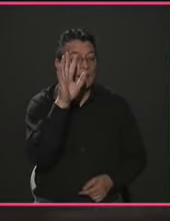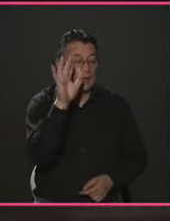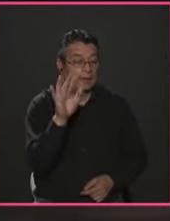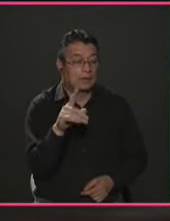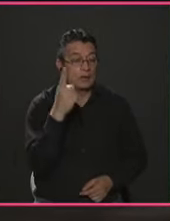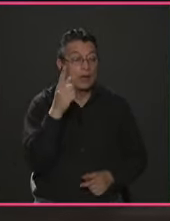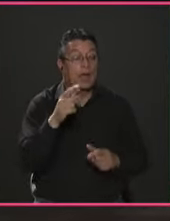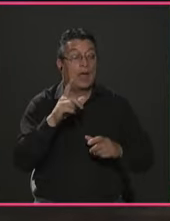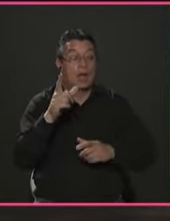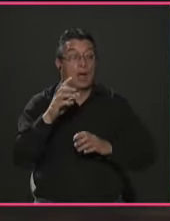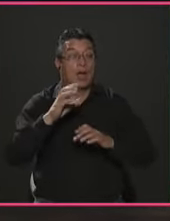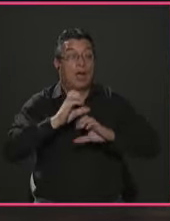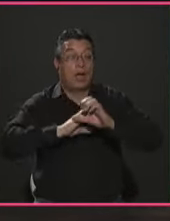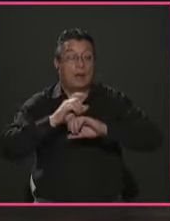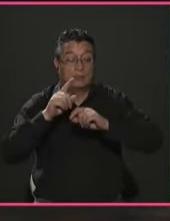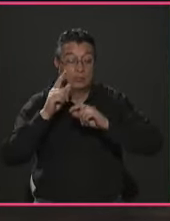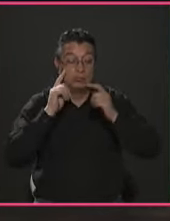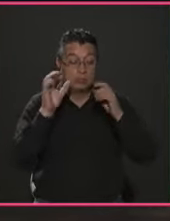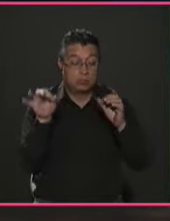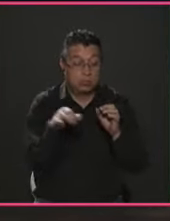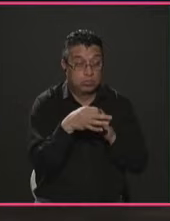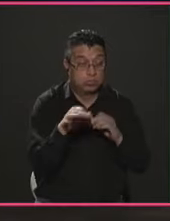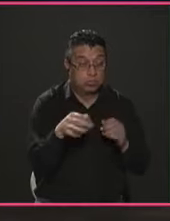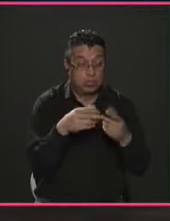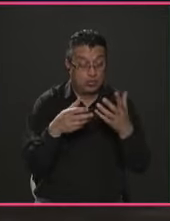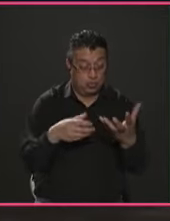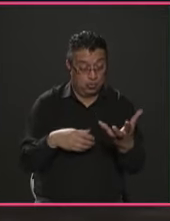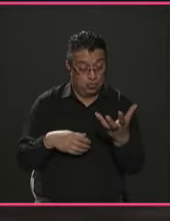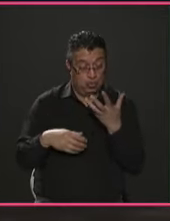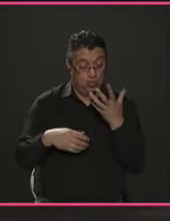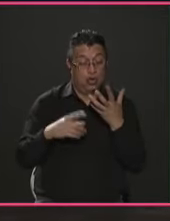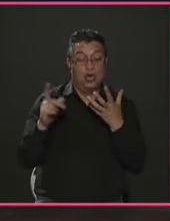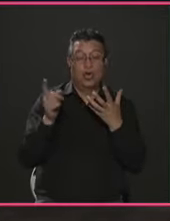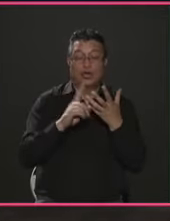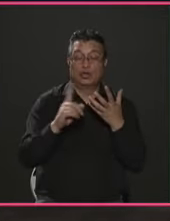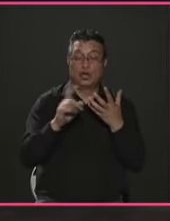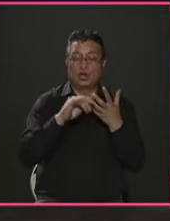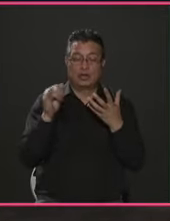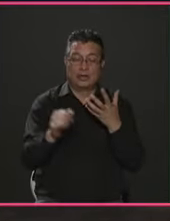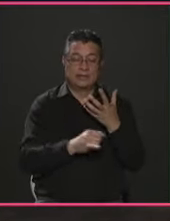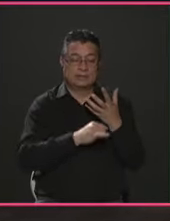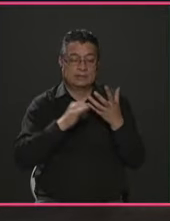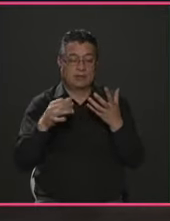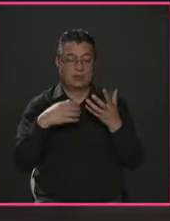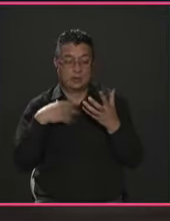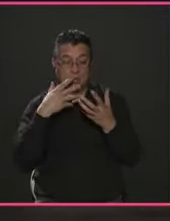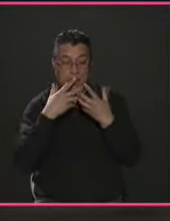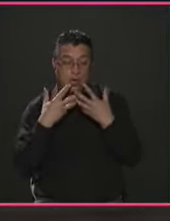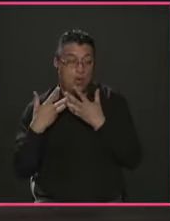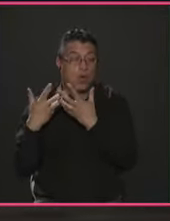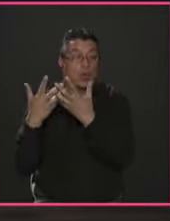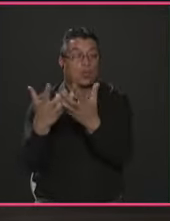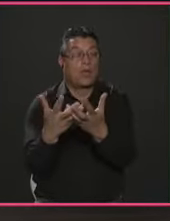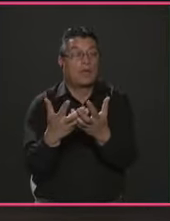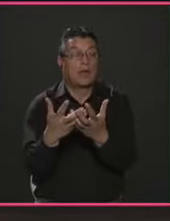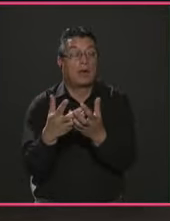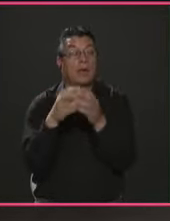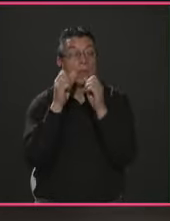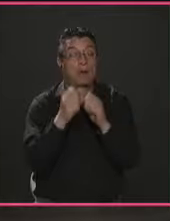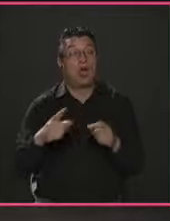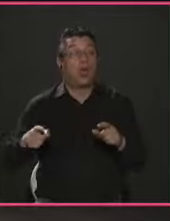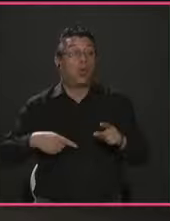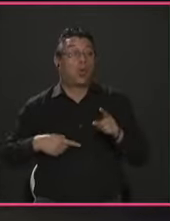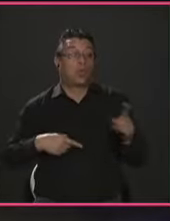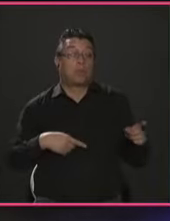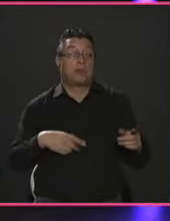canal con ruido quiere decir que lo que lo que ustedes reciben No necesariamente lo que yo intenté transmitir por le podemos echar la culpa al